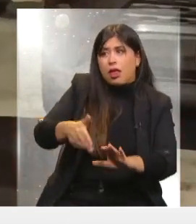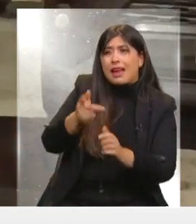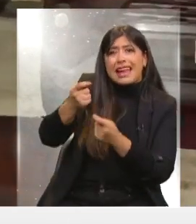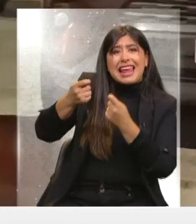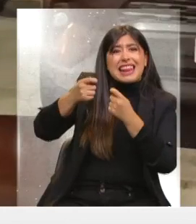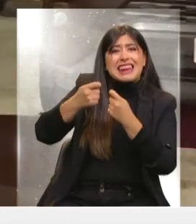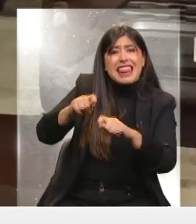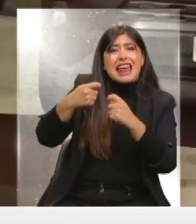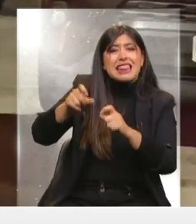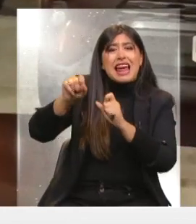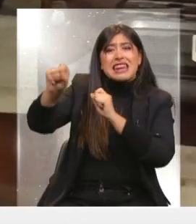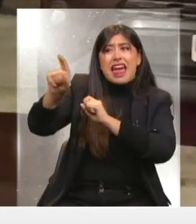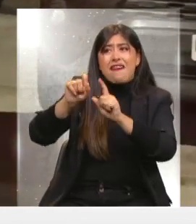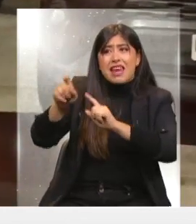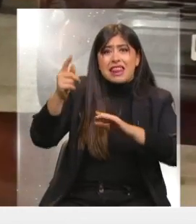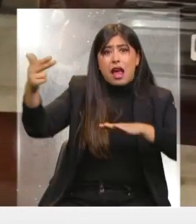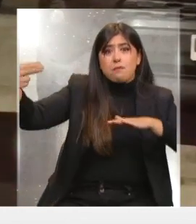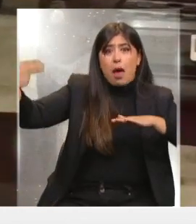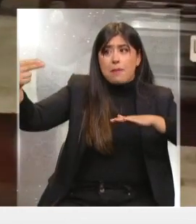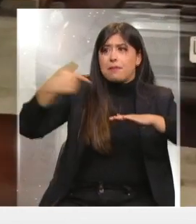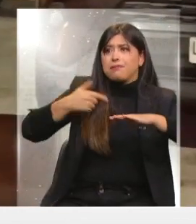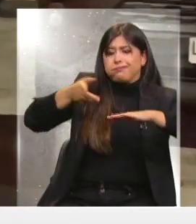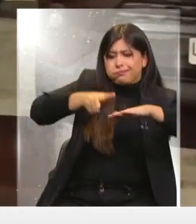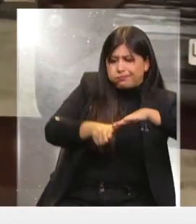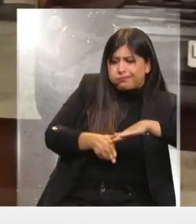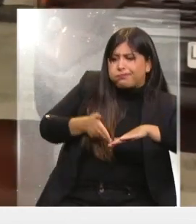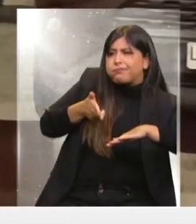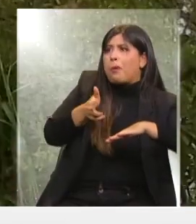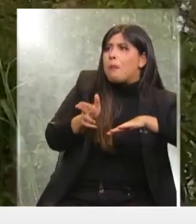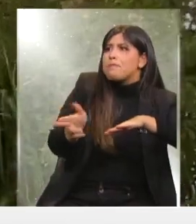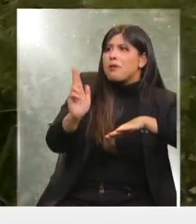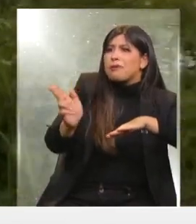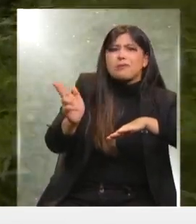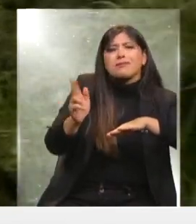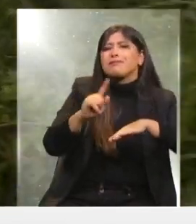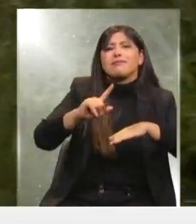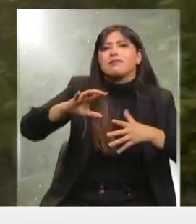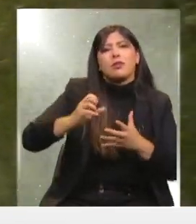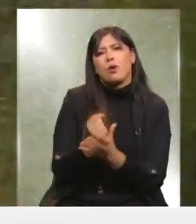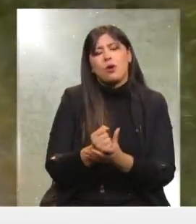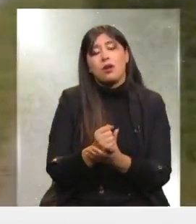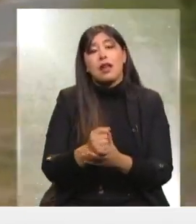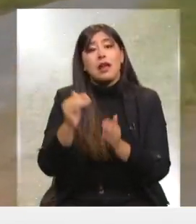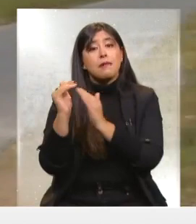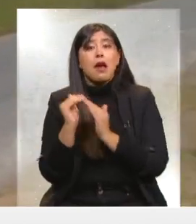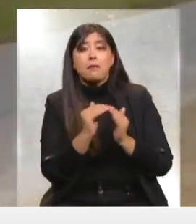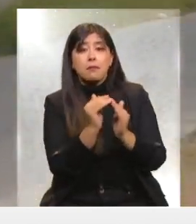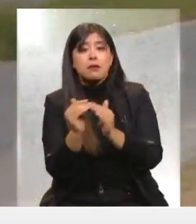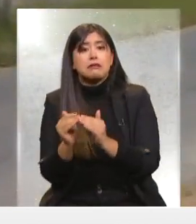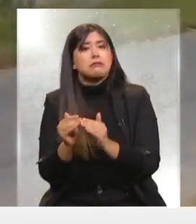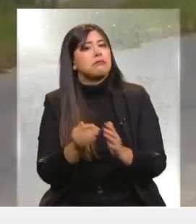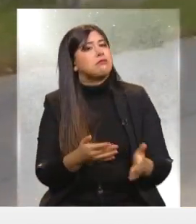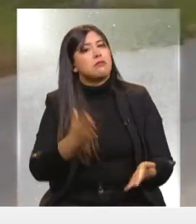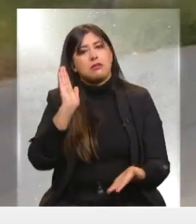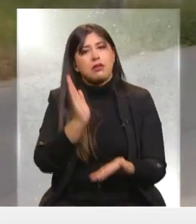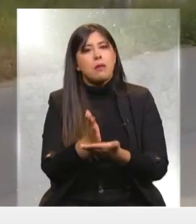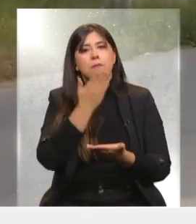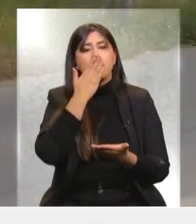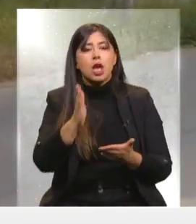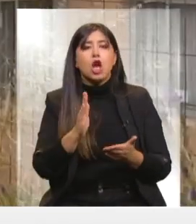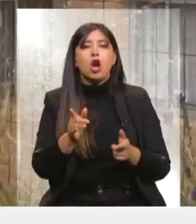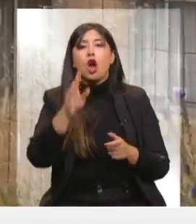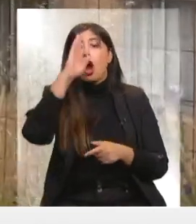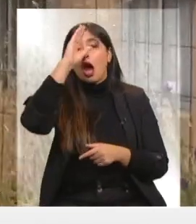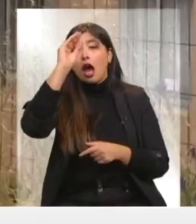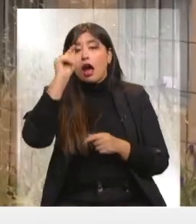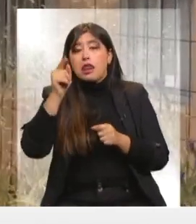intenta hacer frente al sujeto, pero sin resultado. Vecinos del sector exigen más seguridad o mejorar los protocolos de gendarmería